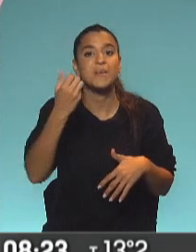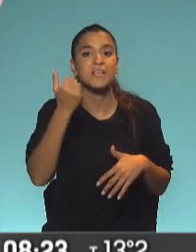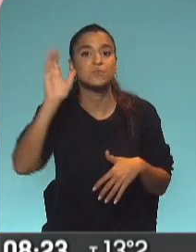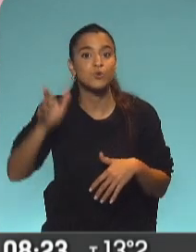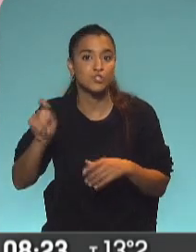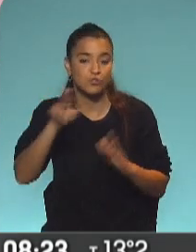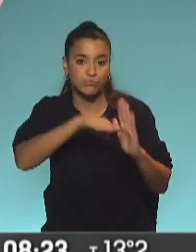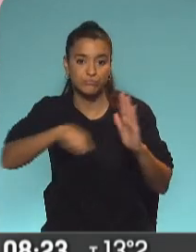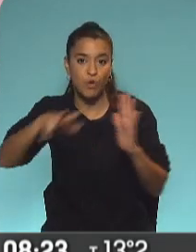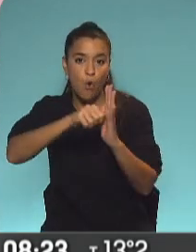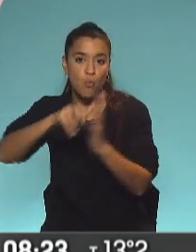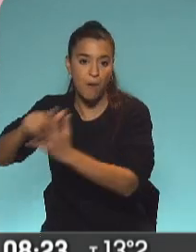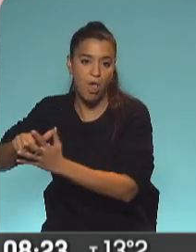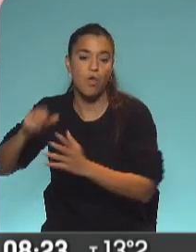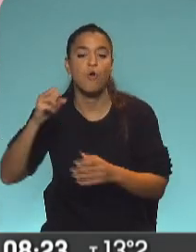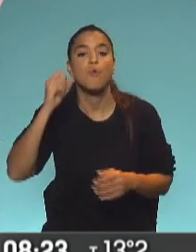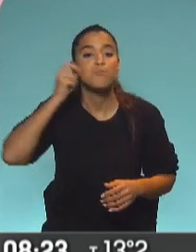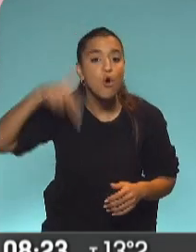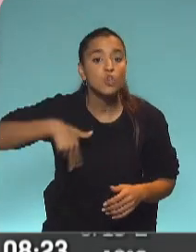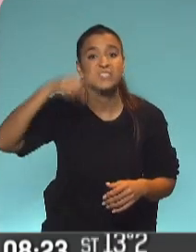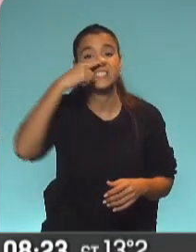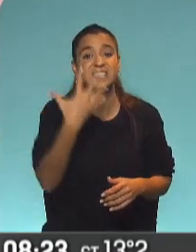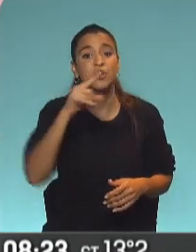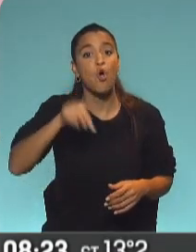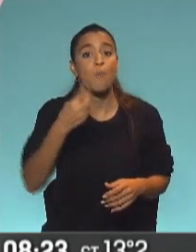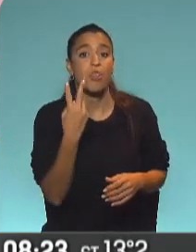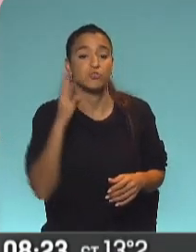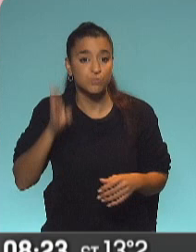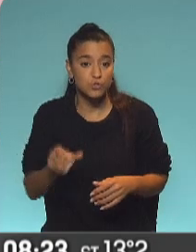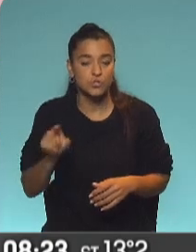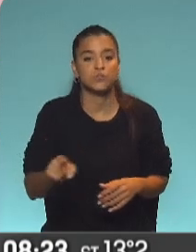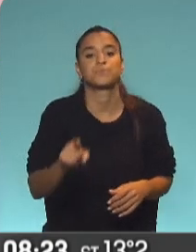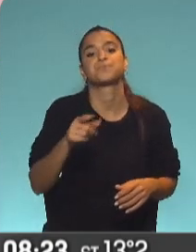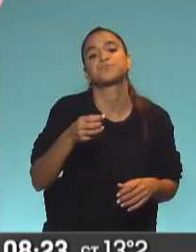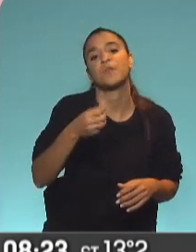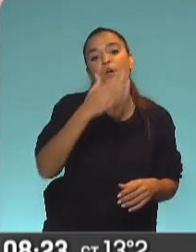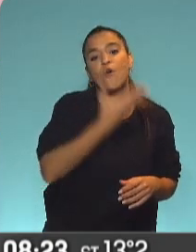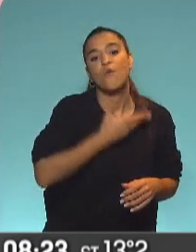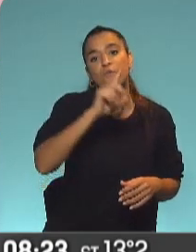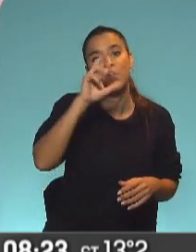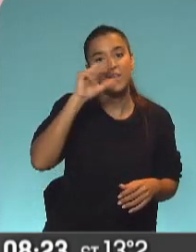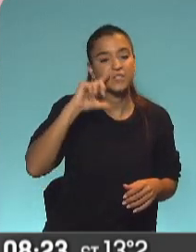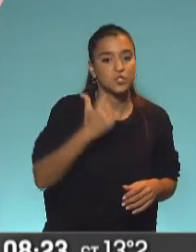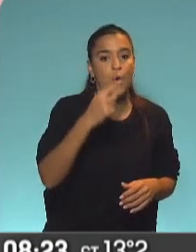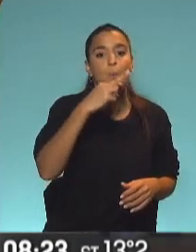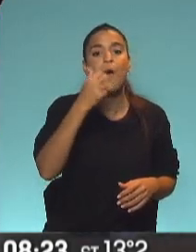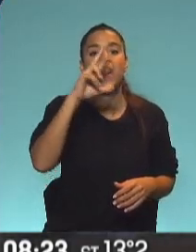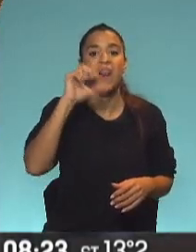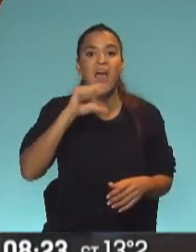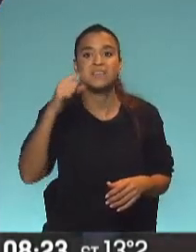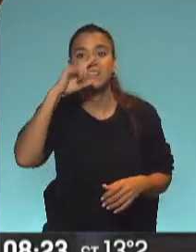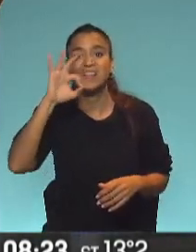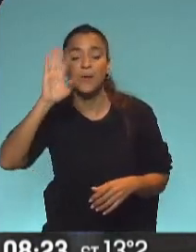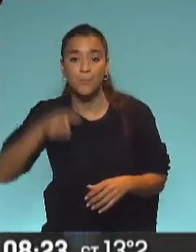están ocupadas. En Morón el 75,2% y en Florencio Varela el 70%. Pero con una tasa